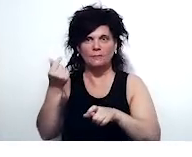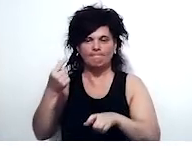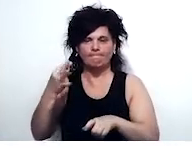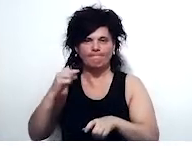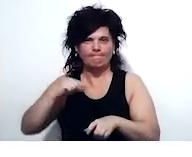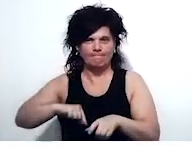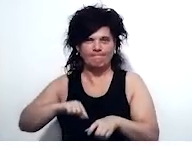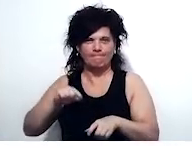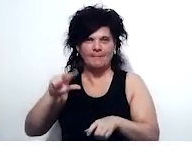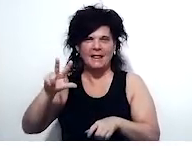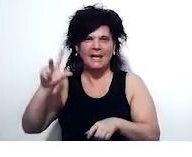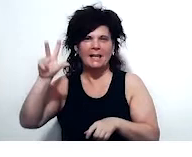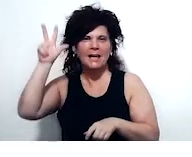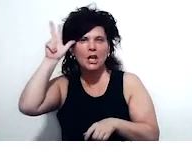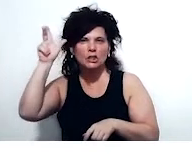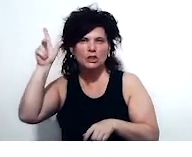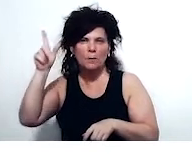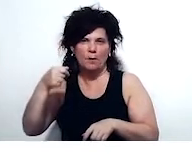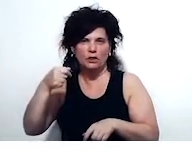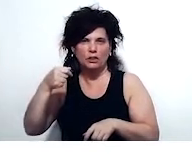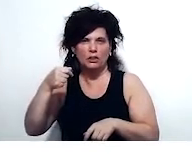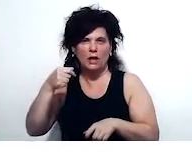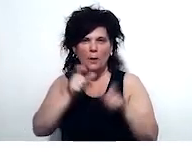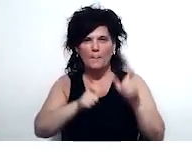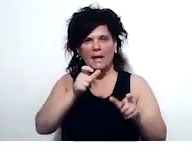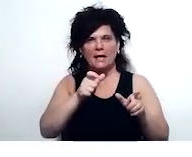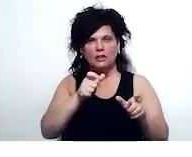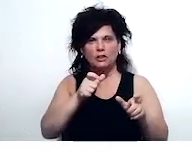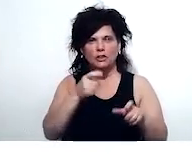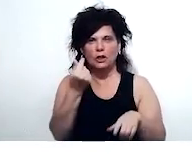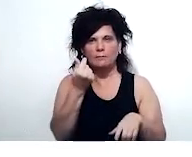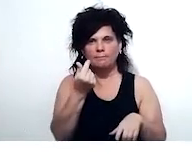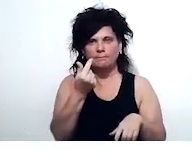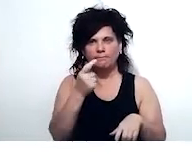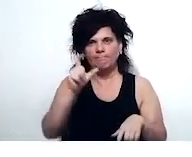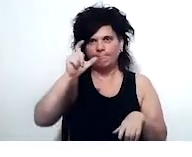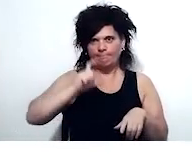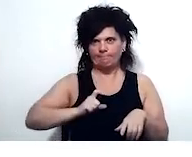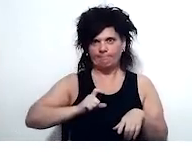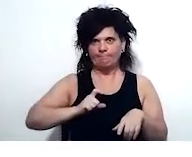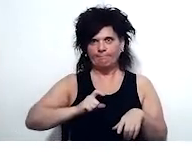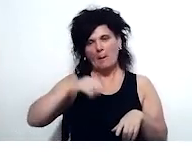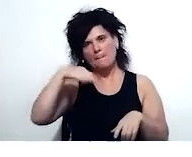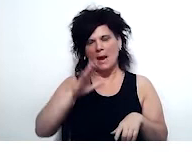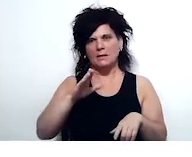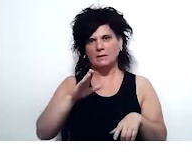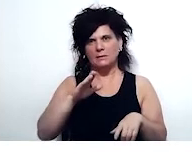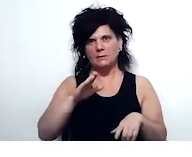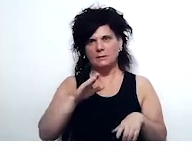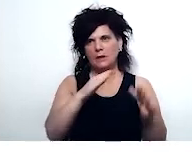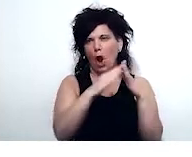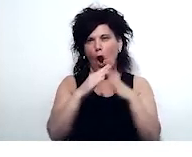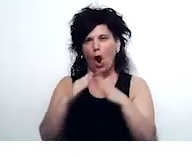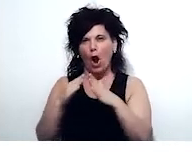más o menos un 38%, y de mayor ingreso, que es más o menos un 94%. Prácticamente todos los hogares más